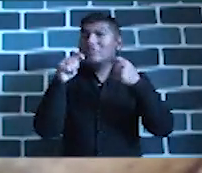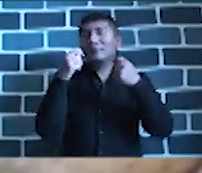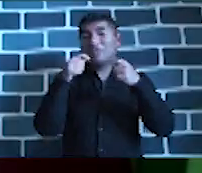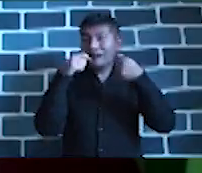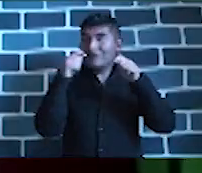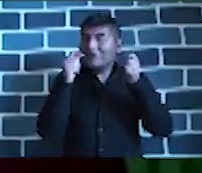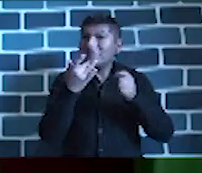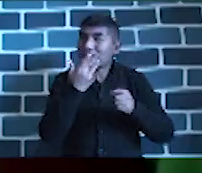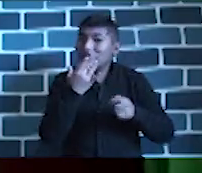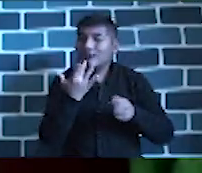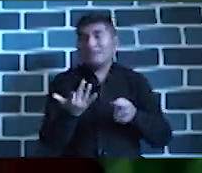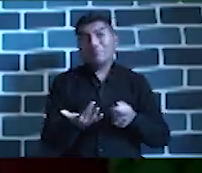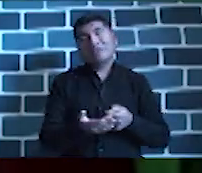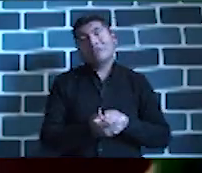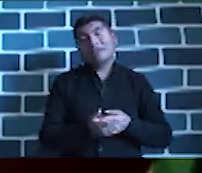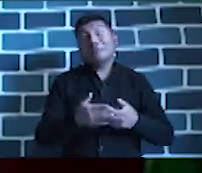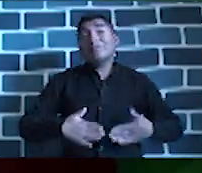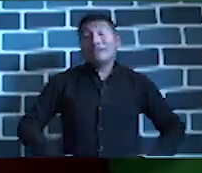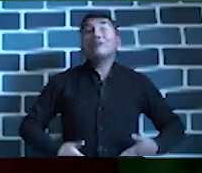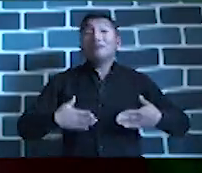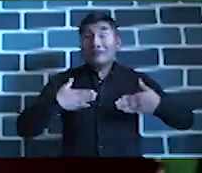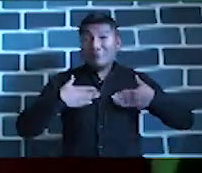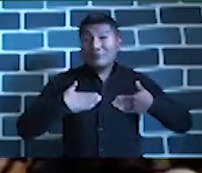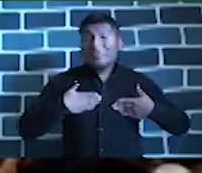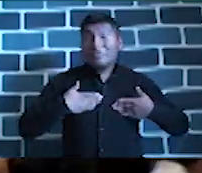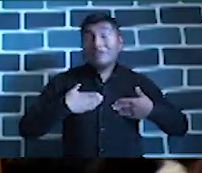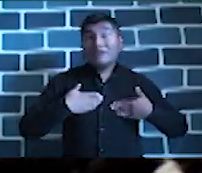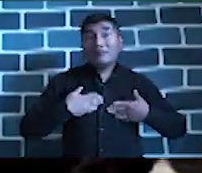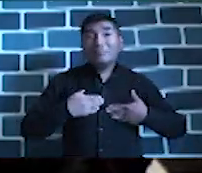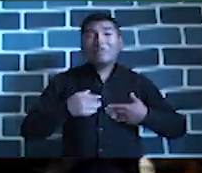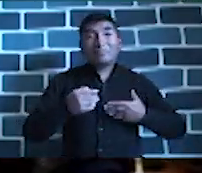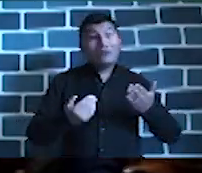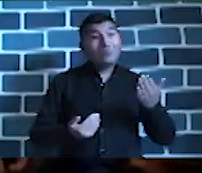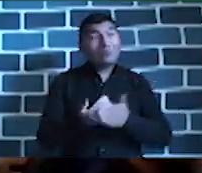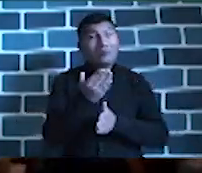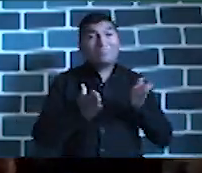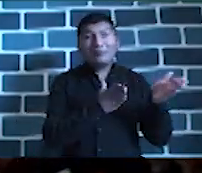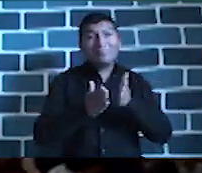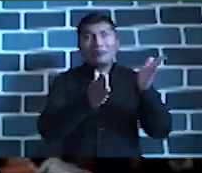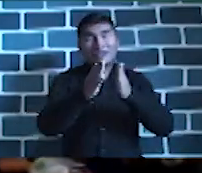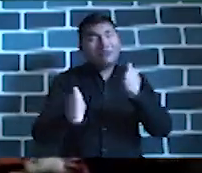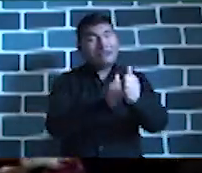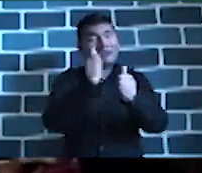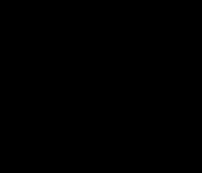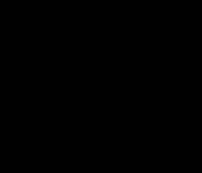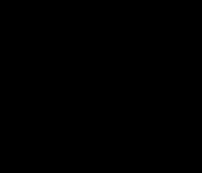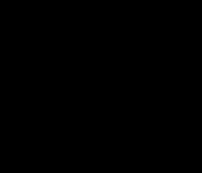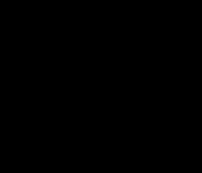Atrevámonos a vivir la aventura del seguimiento de Cristo.